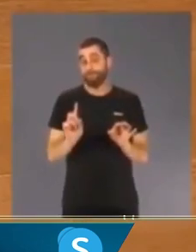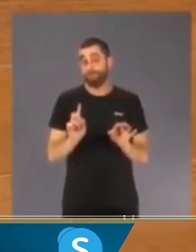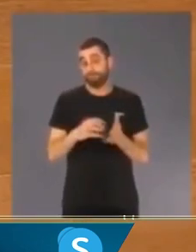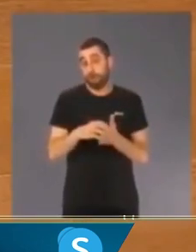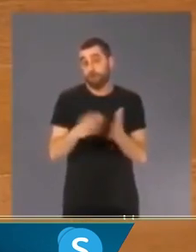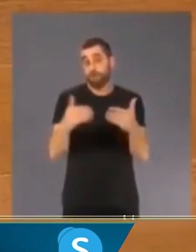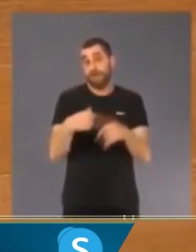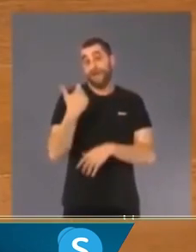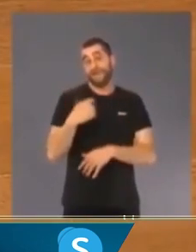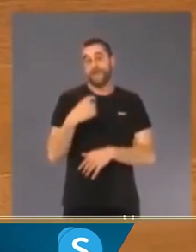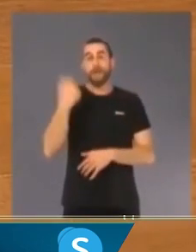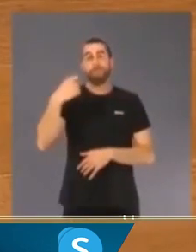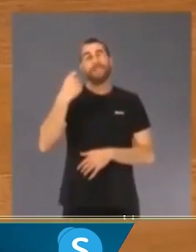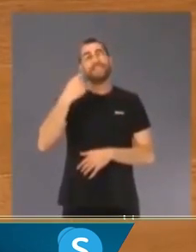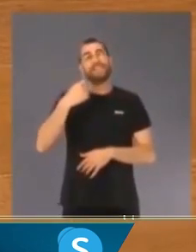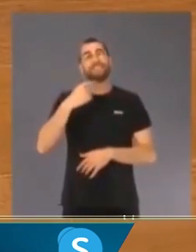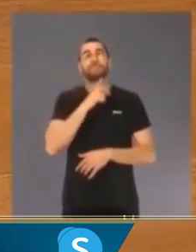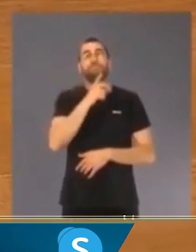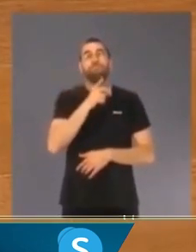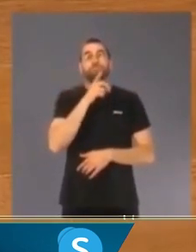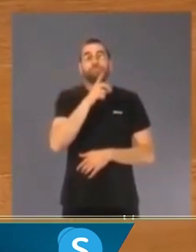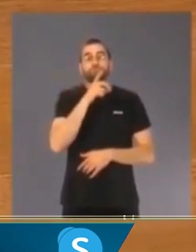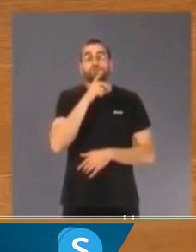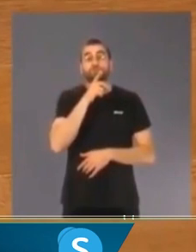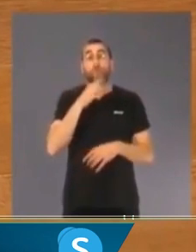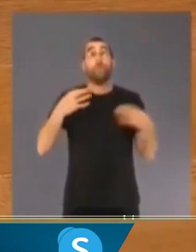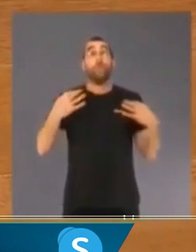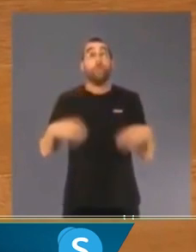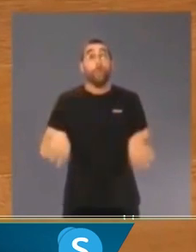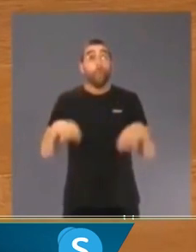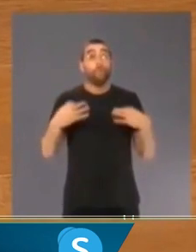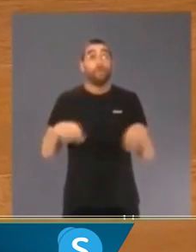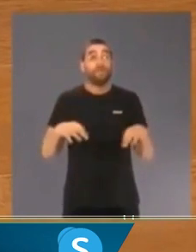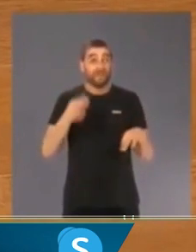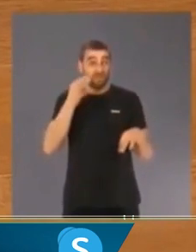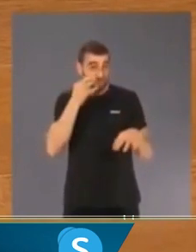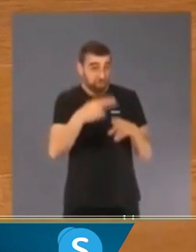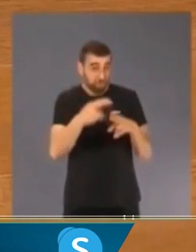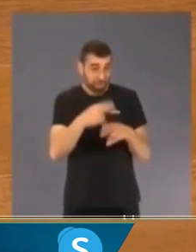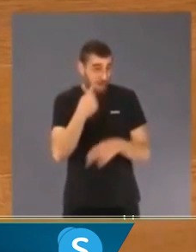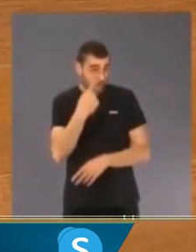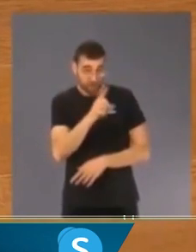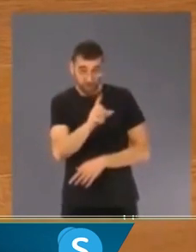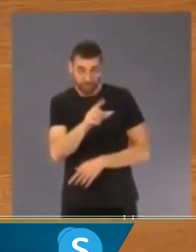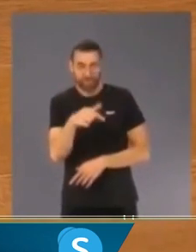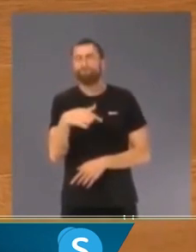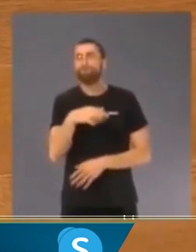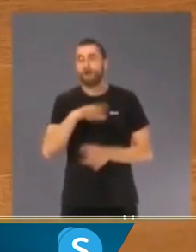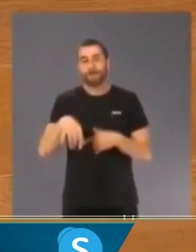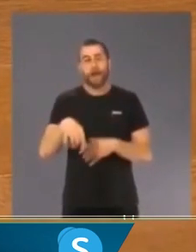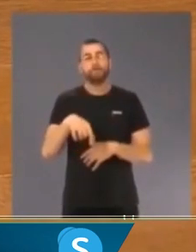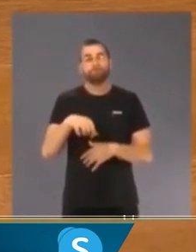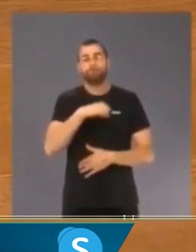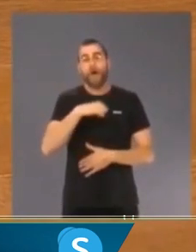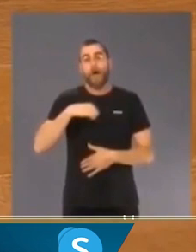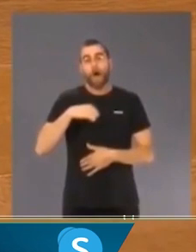Partido Popular no tiene ganas de ayudar a la reconstrucción, en este caso de la Comunidad Valenciana. me parece que el que no tiene tantas ganas es el señor Puig,